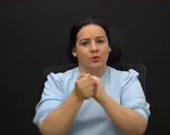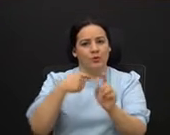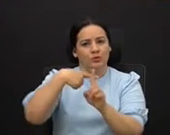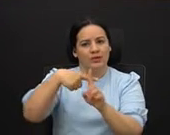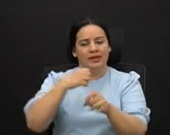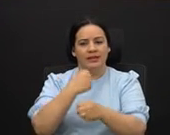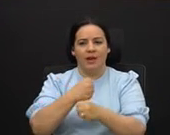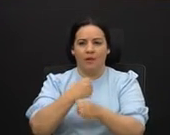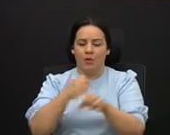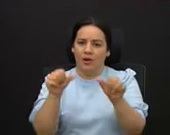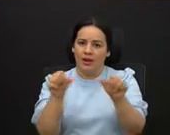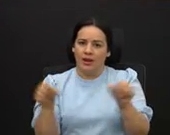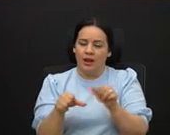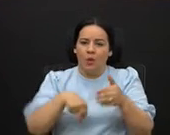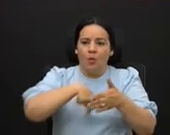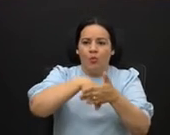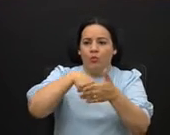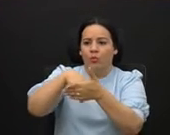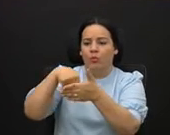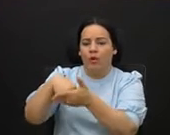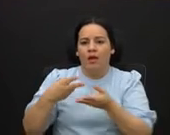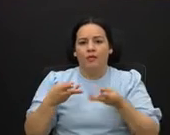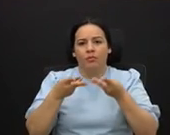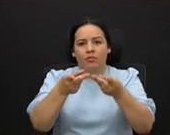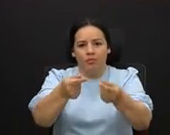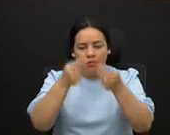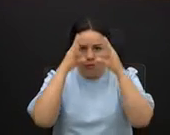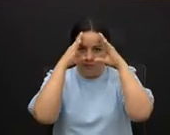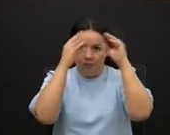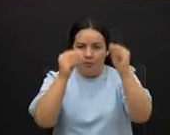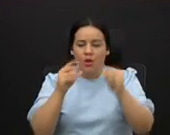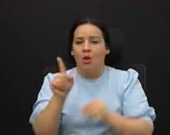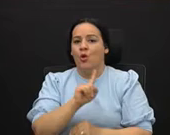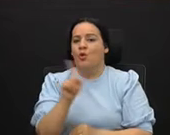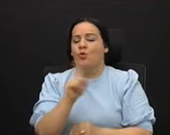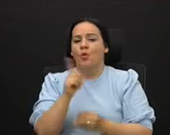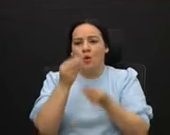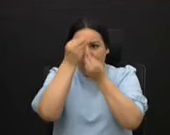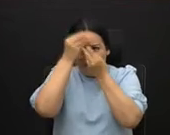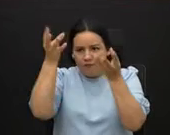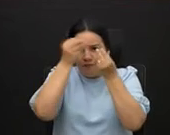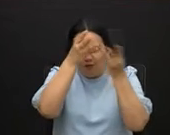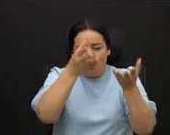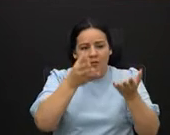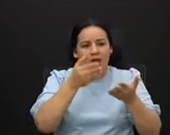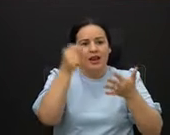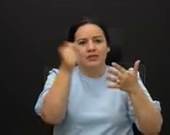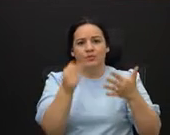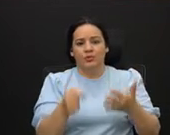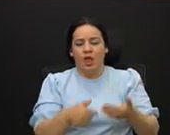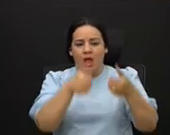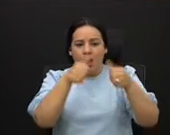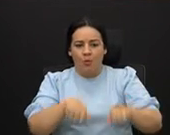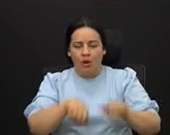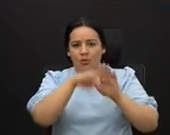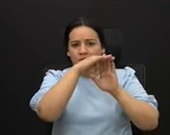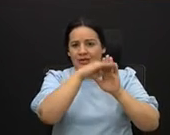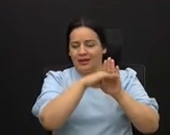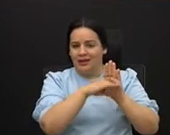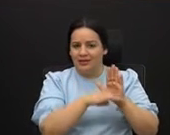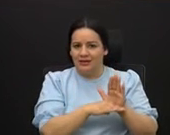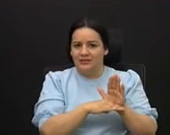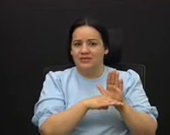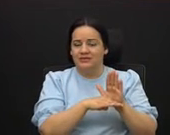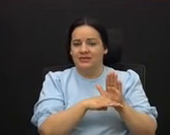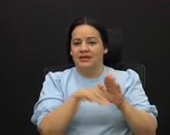área, obstaculizan el flujo de la información, no comunican las disposiciones, acuerdos y directrices que